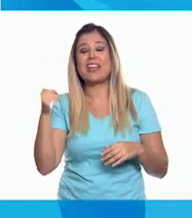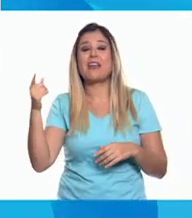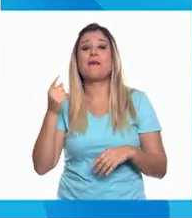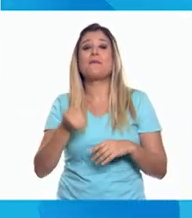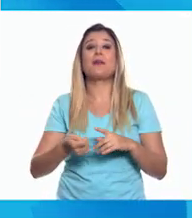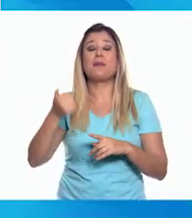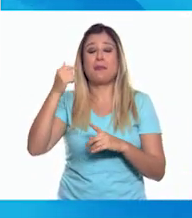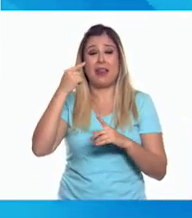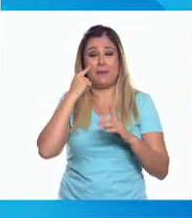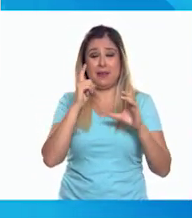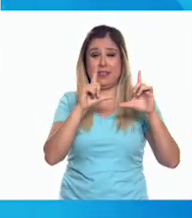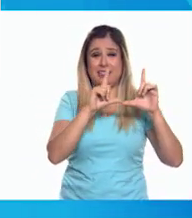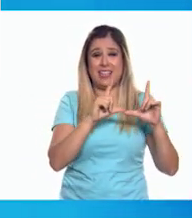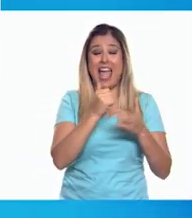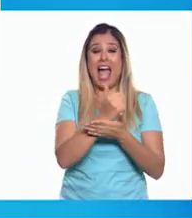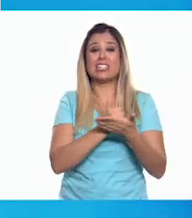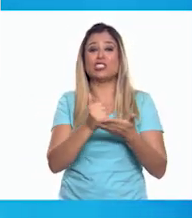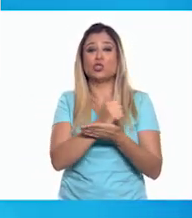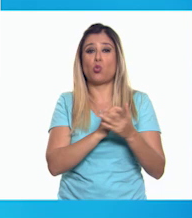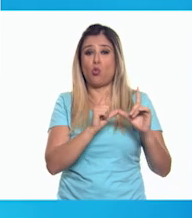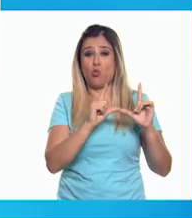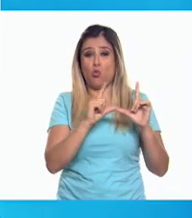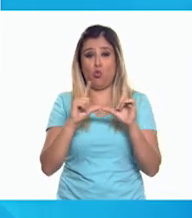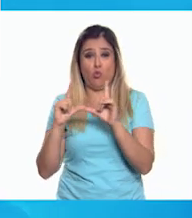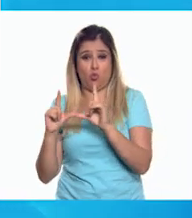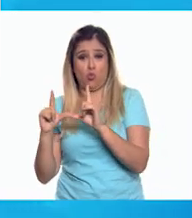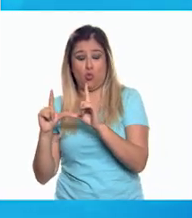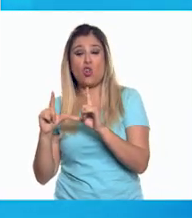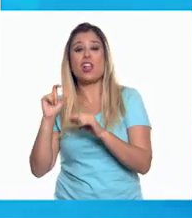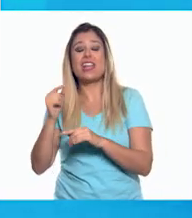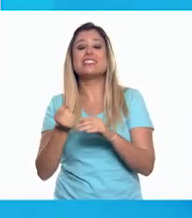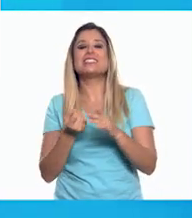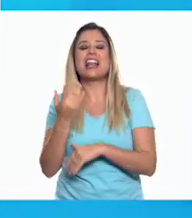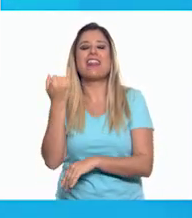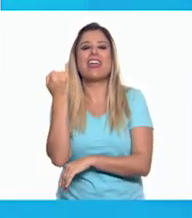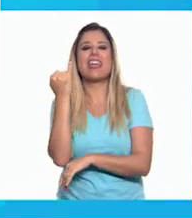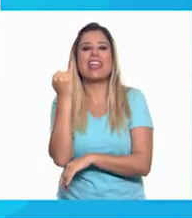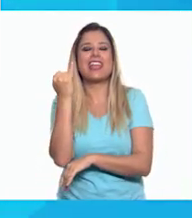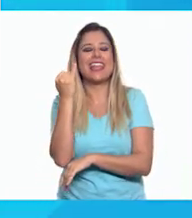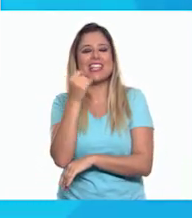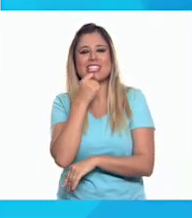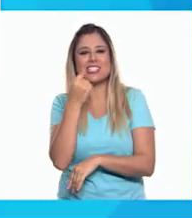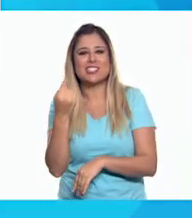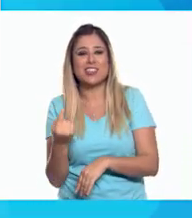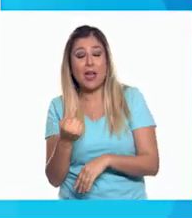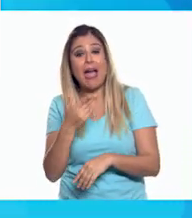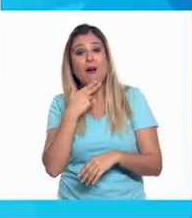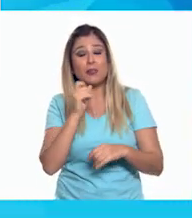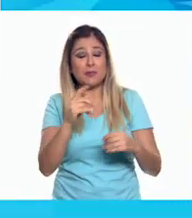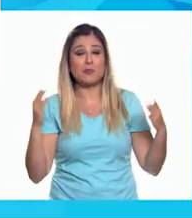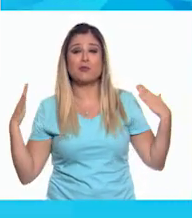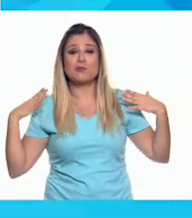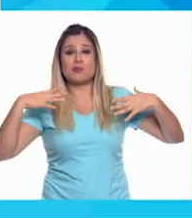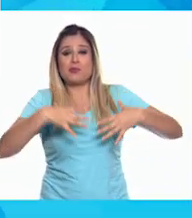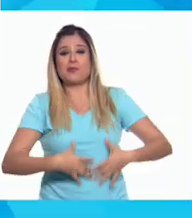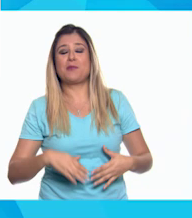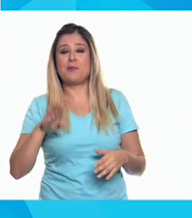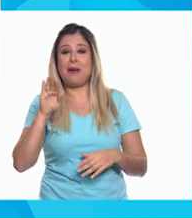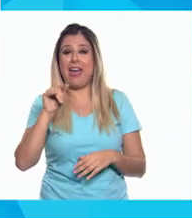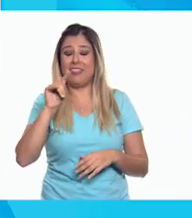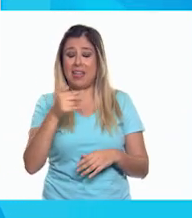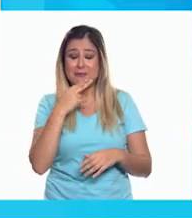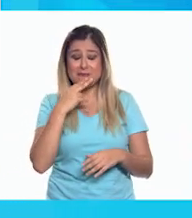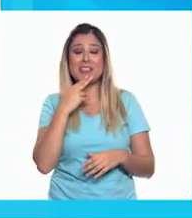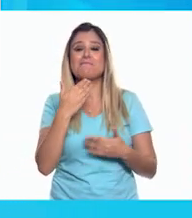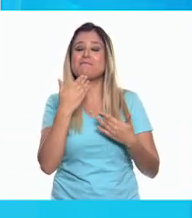primera imagen donde estoy de color azul, ¿qué crees? Era mi salida del kinder. Ah, también usabas una batita parecida así a la mía, es. Mira.